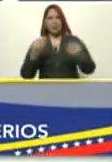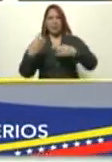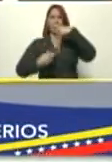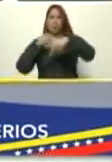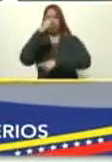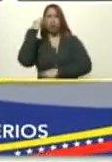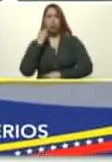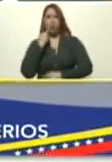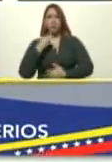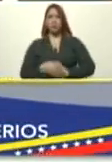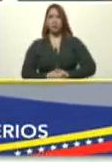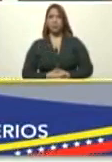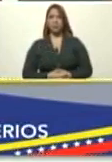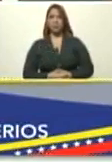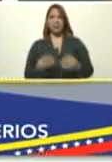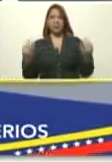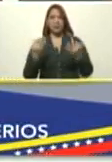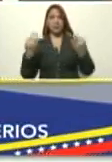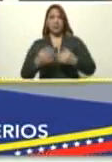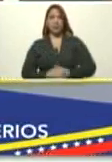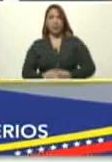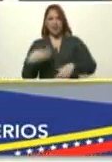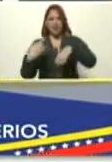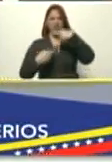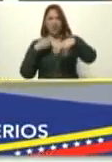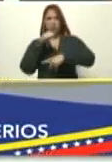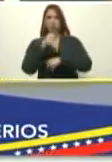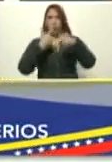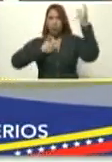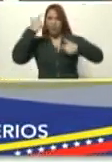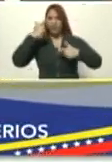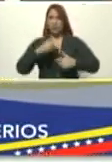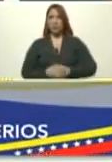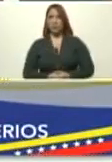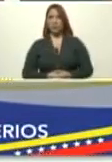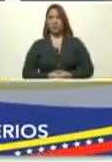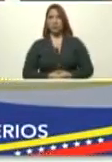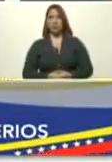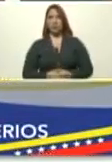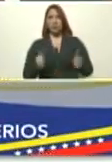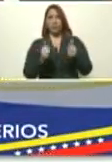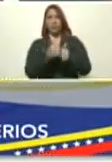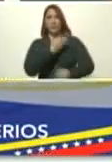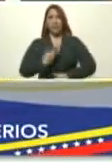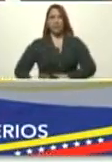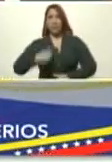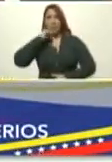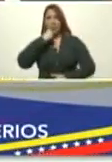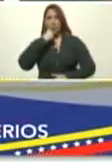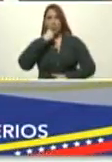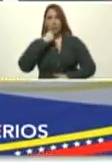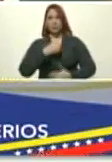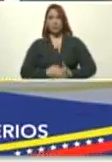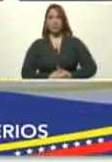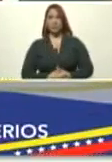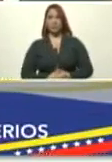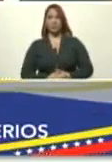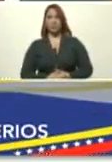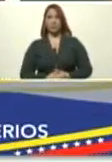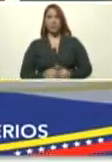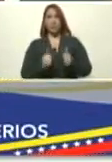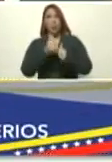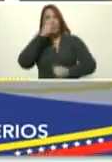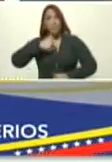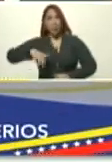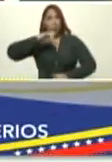Revolución Bolivariana. Siempre la Revolución Chavista, con Putin. Con Rusia, con el